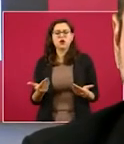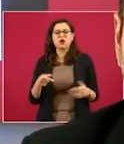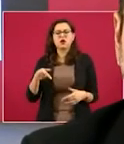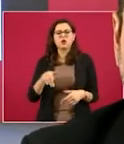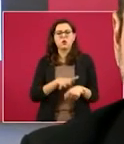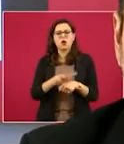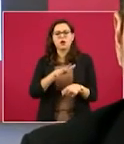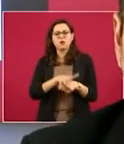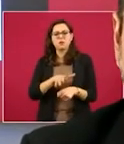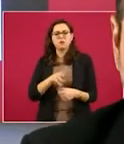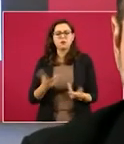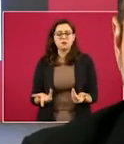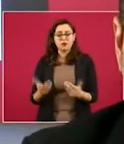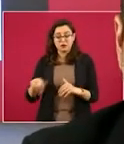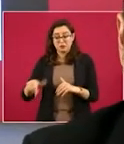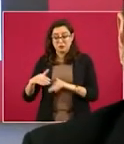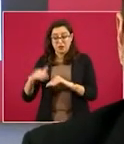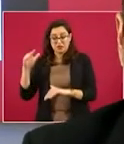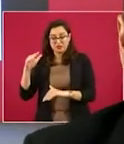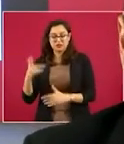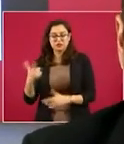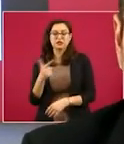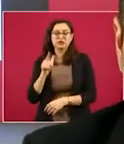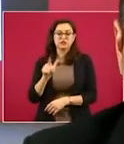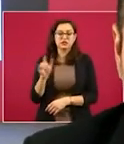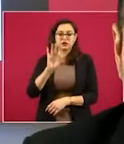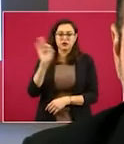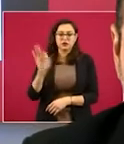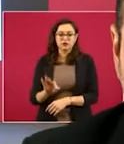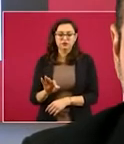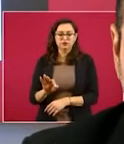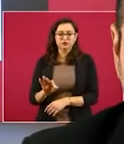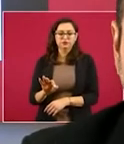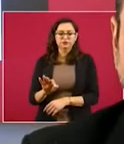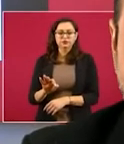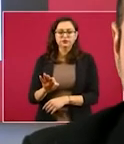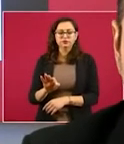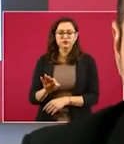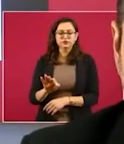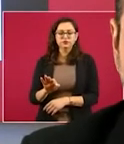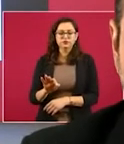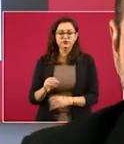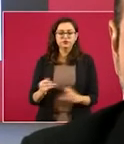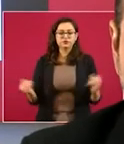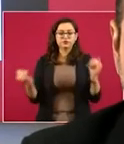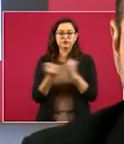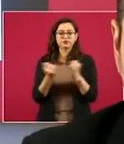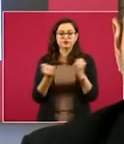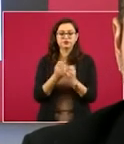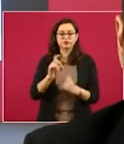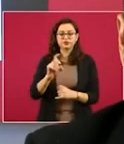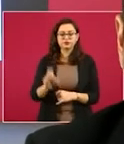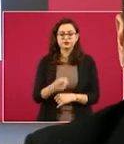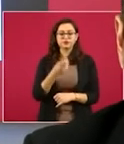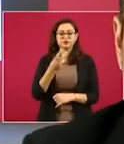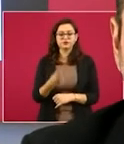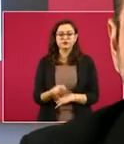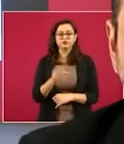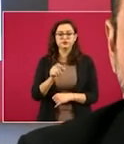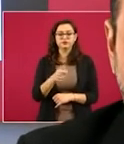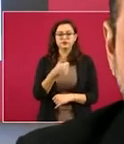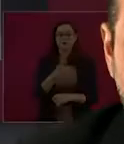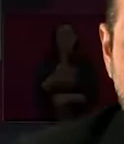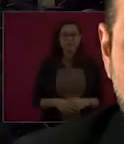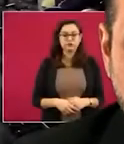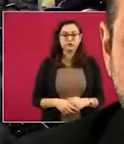insisto estos son datos de la encuesta del presidente que él dio a conocer hoy en la mañana pero para que no haya